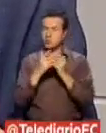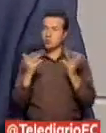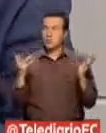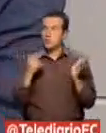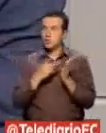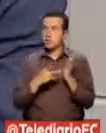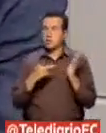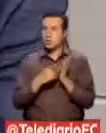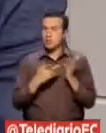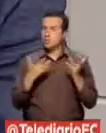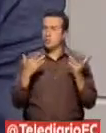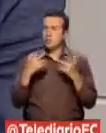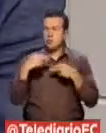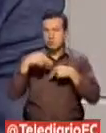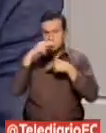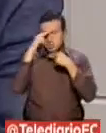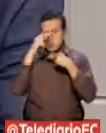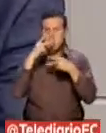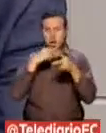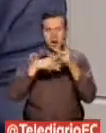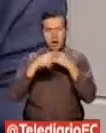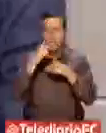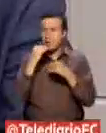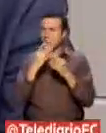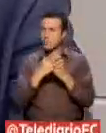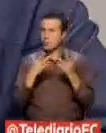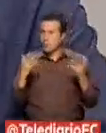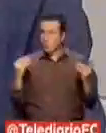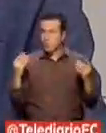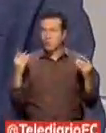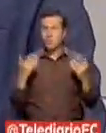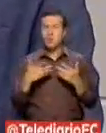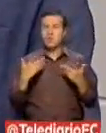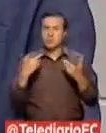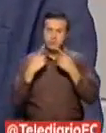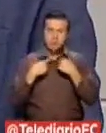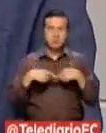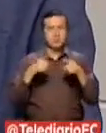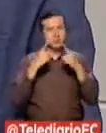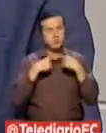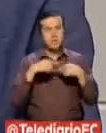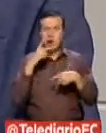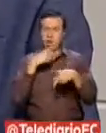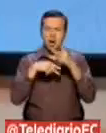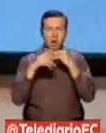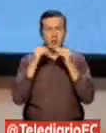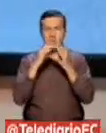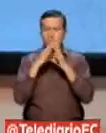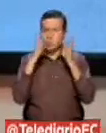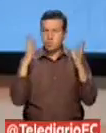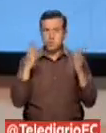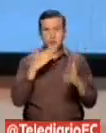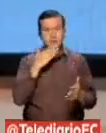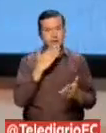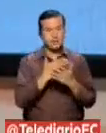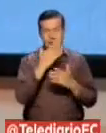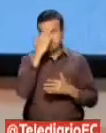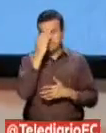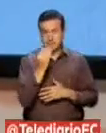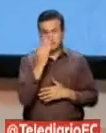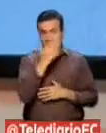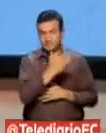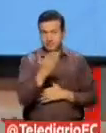redes sociales respecto del tema que nos convoca, el abuso de las redes para la divulgación de noticias falsas? Muchísimas gracias, Eduardo. Buen día a la